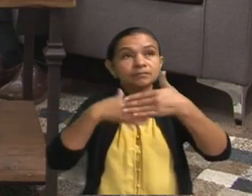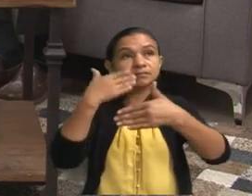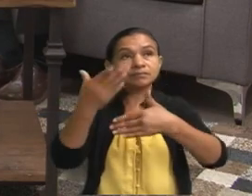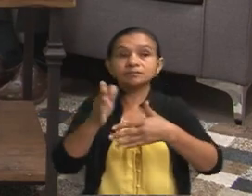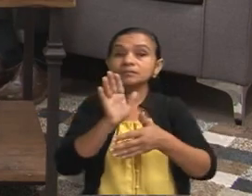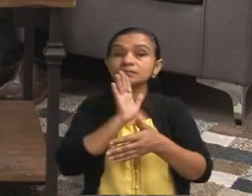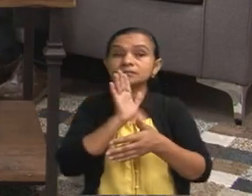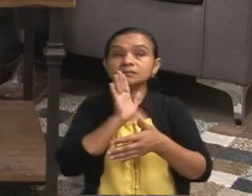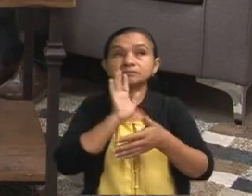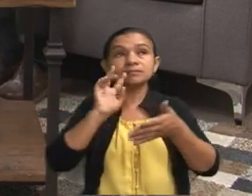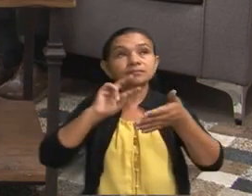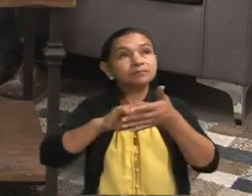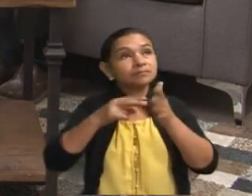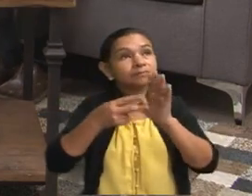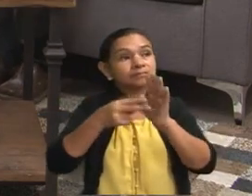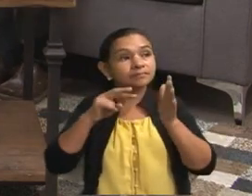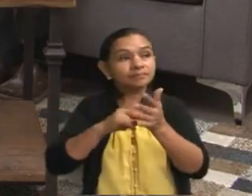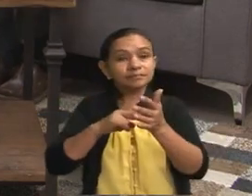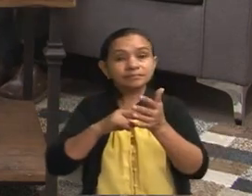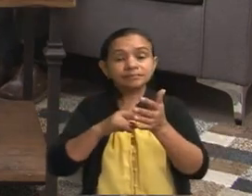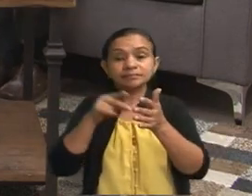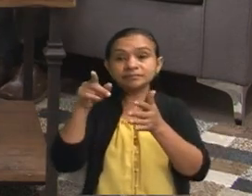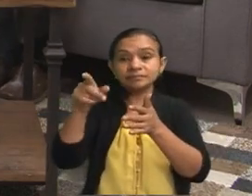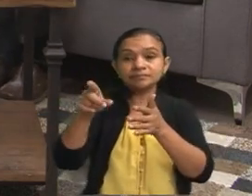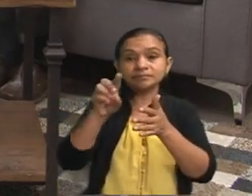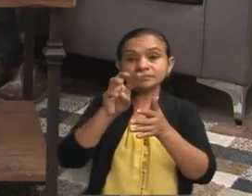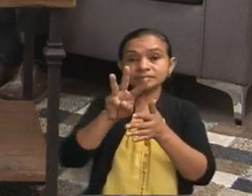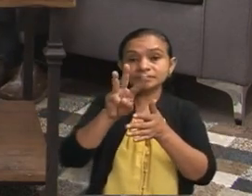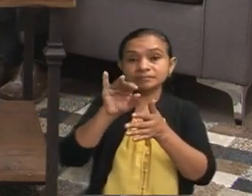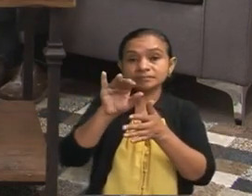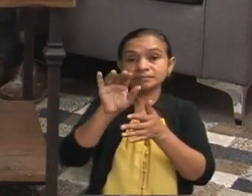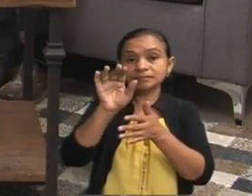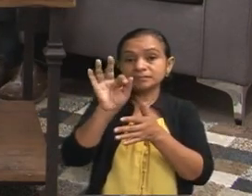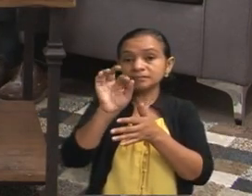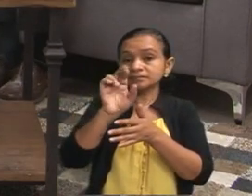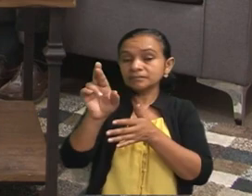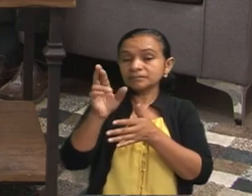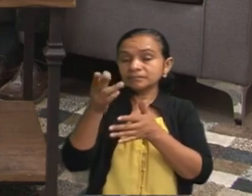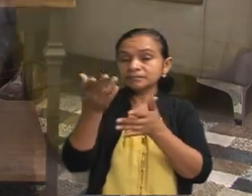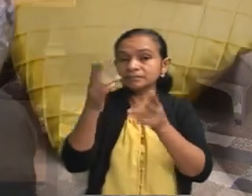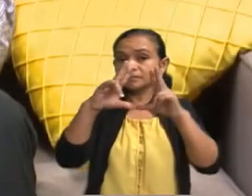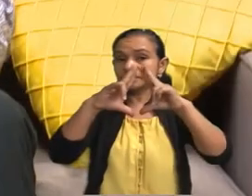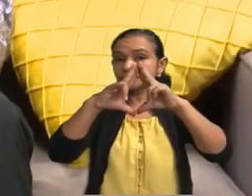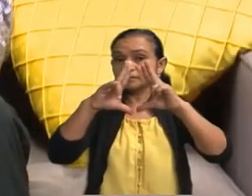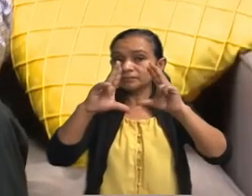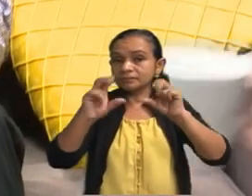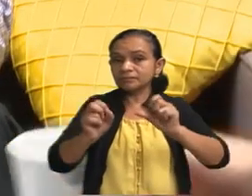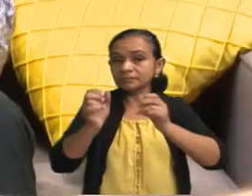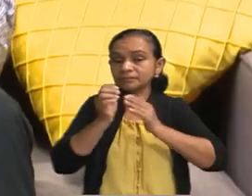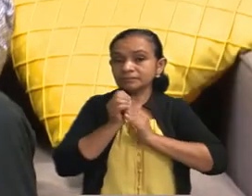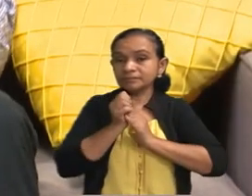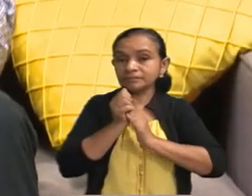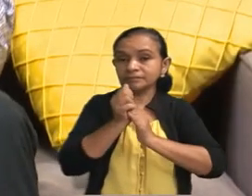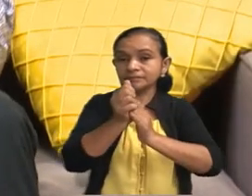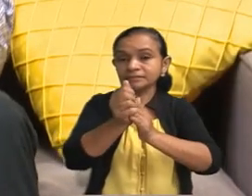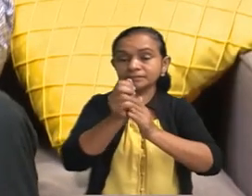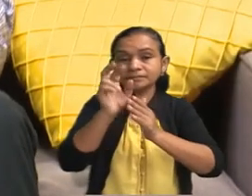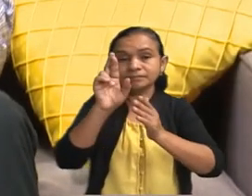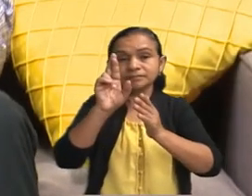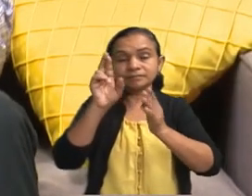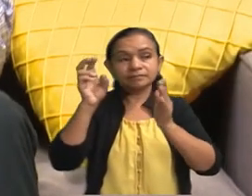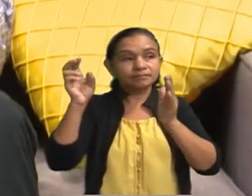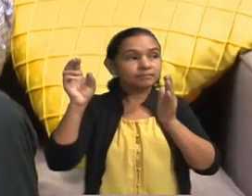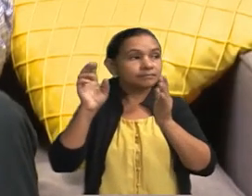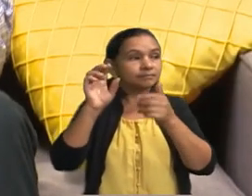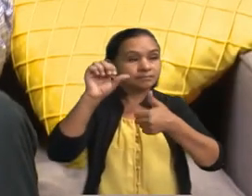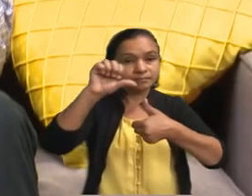poquito de lo que significa. Usted, doctor Wilfred, plantea muy bien, ha acertado ya Nicaragua perfilándose en la región centroamericana,